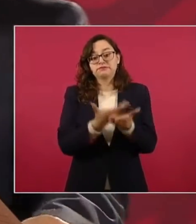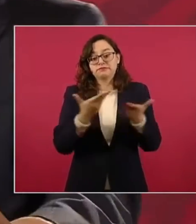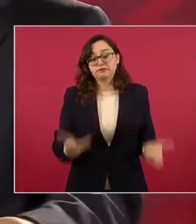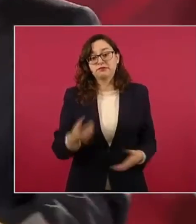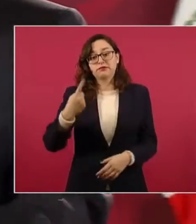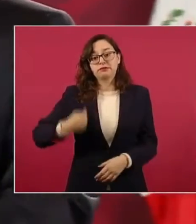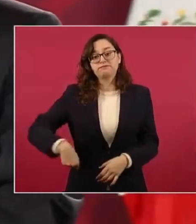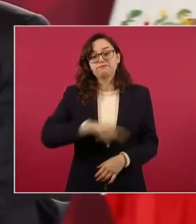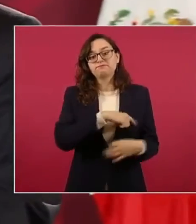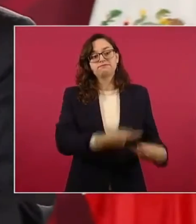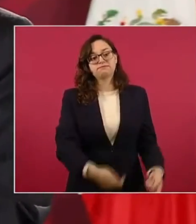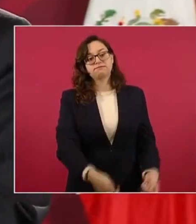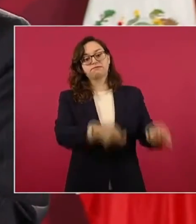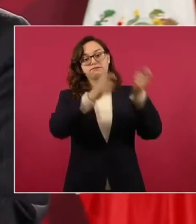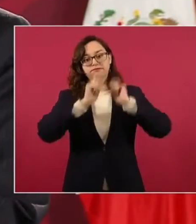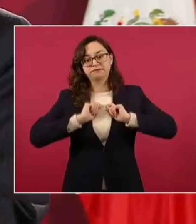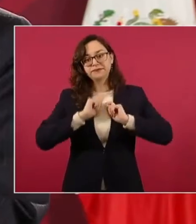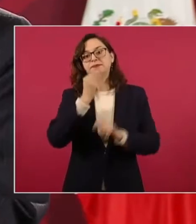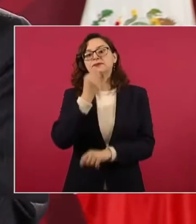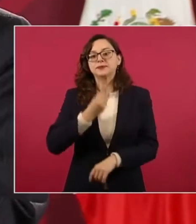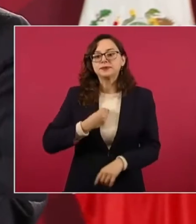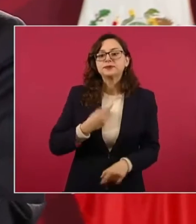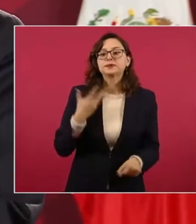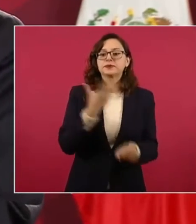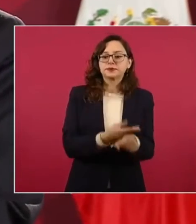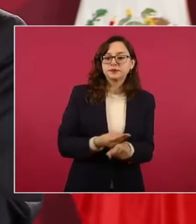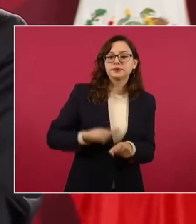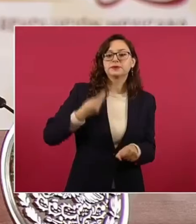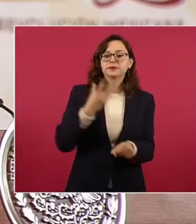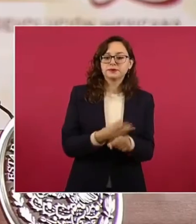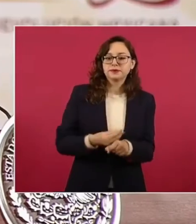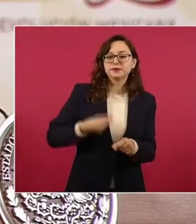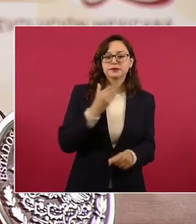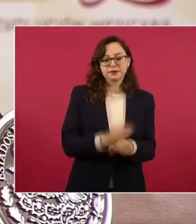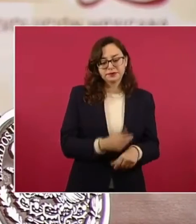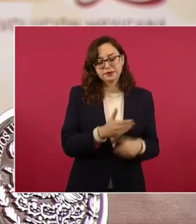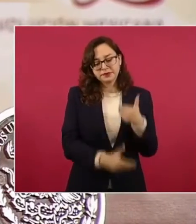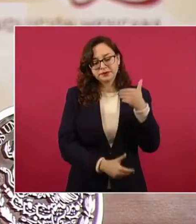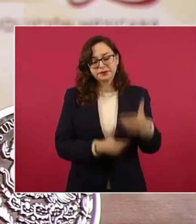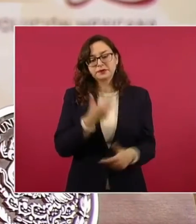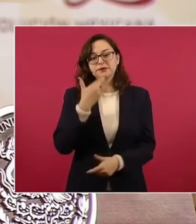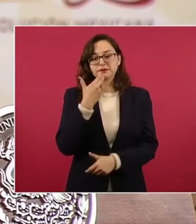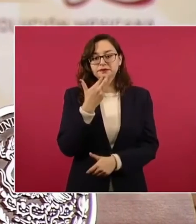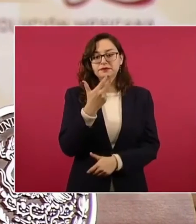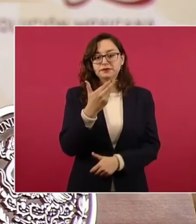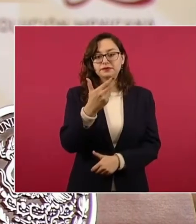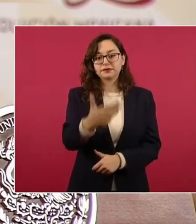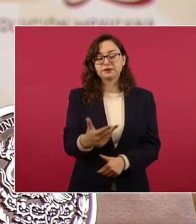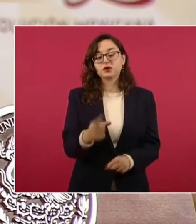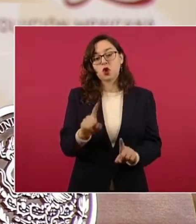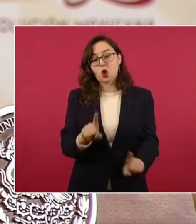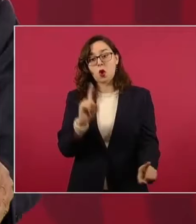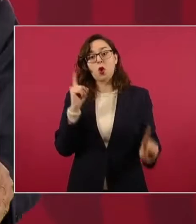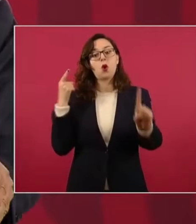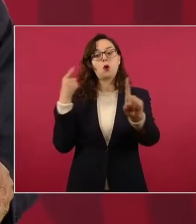levantando un sistema de salud pública, vamos avanzando y el propósito es que el año